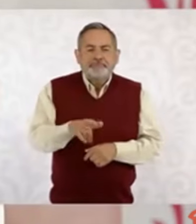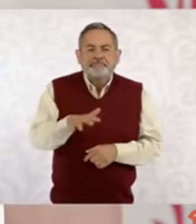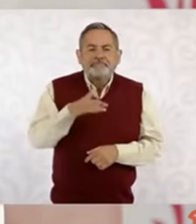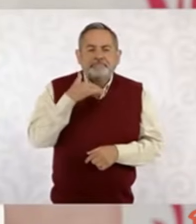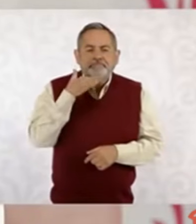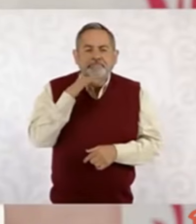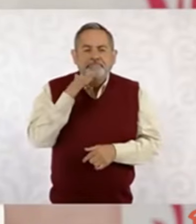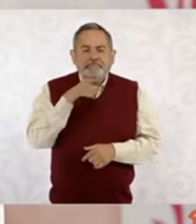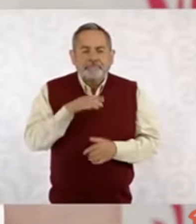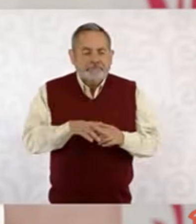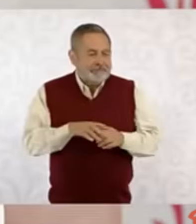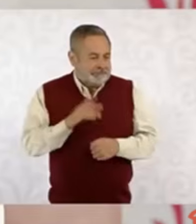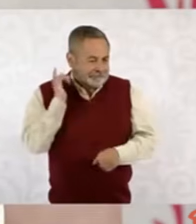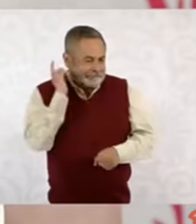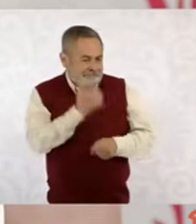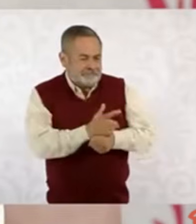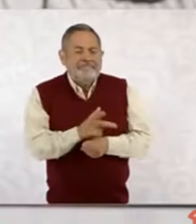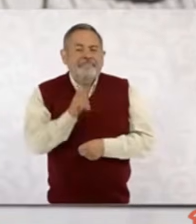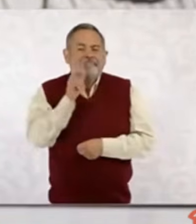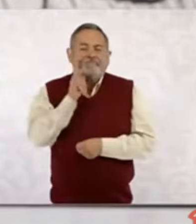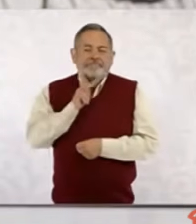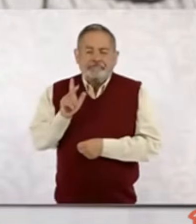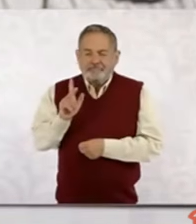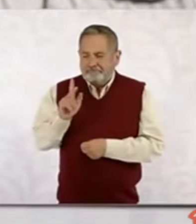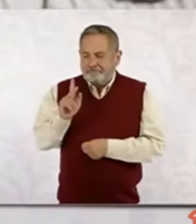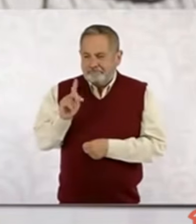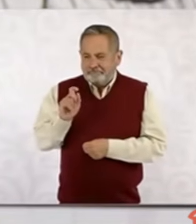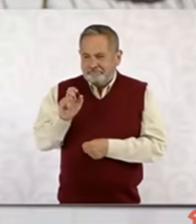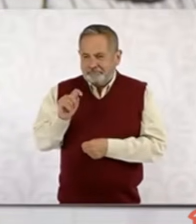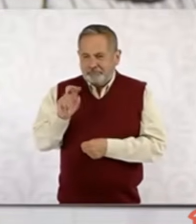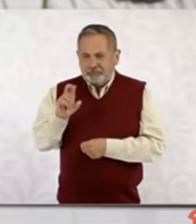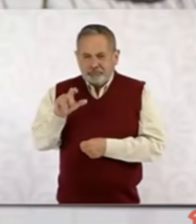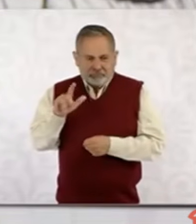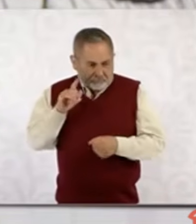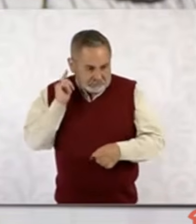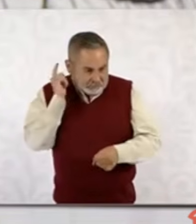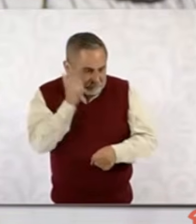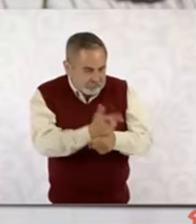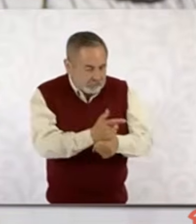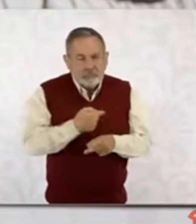de petróleo que encontramos en el 2000, desde que entramos nosotros,